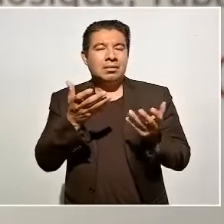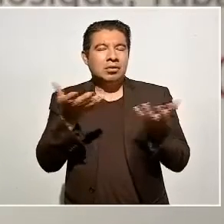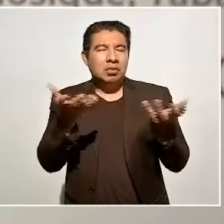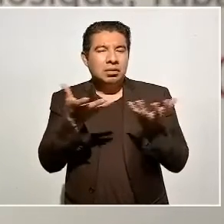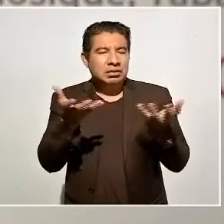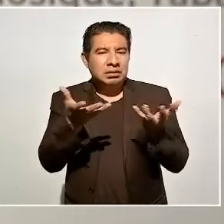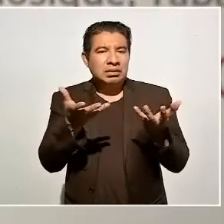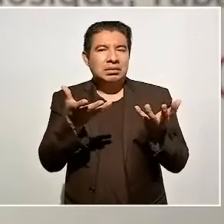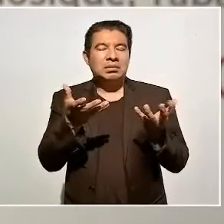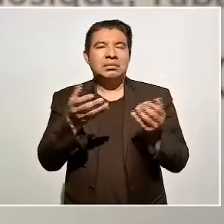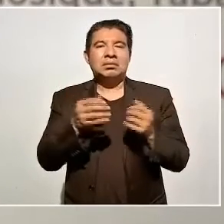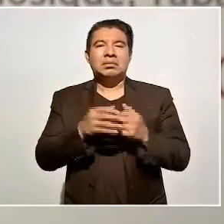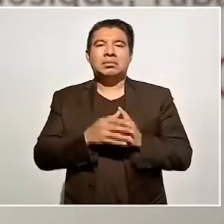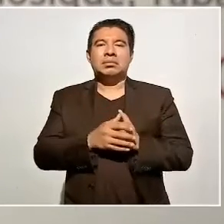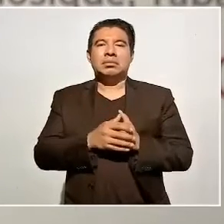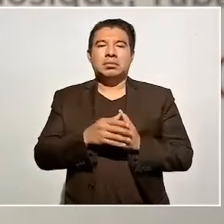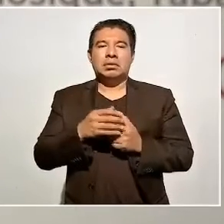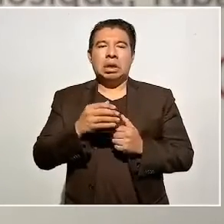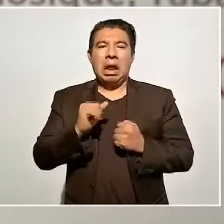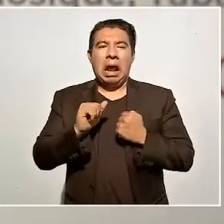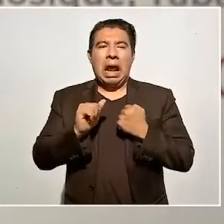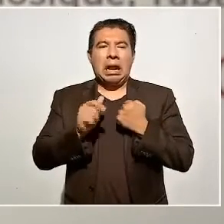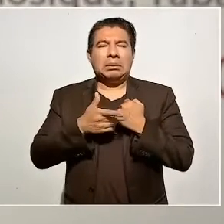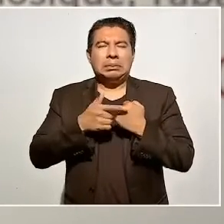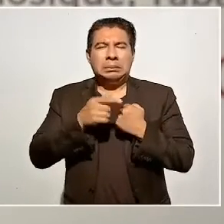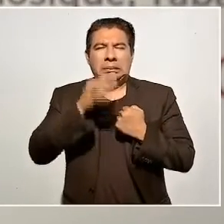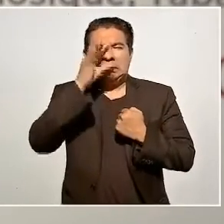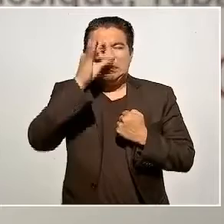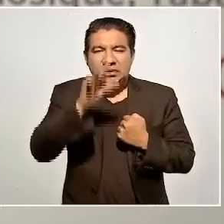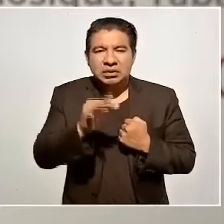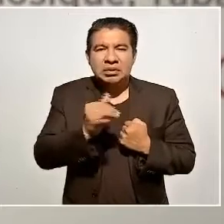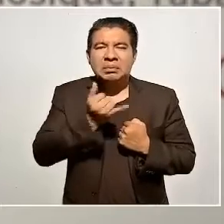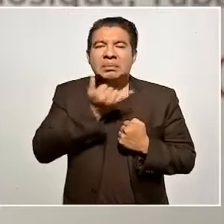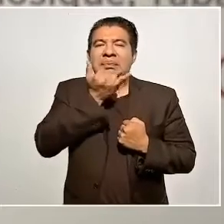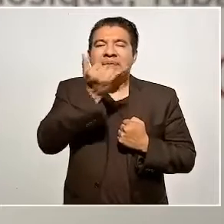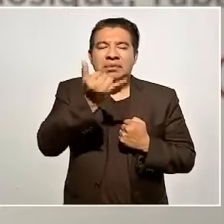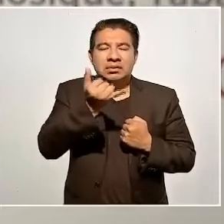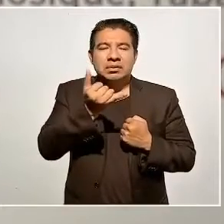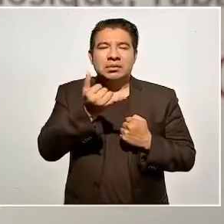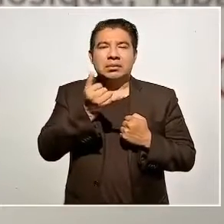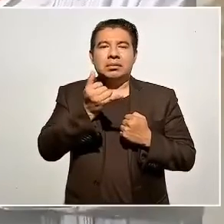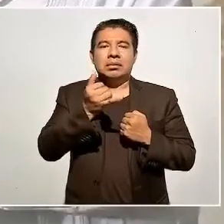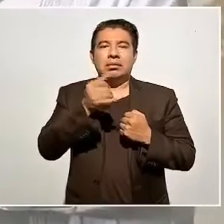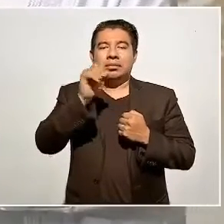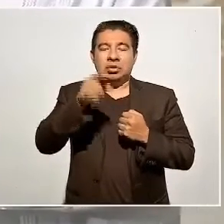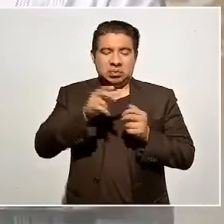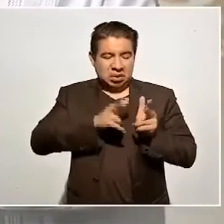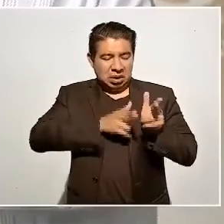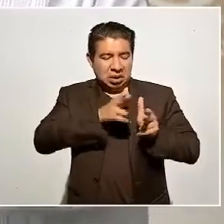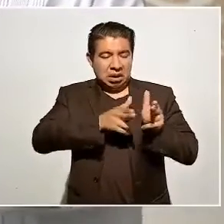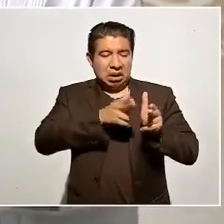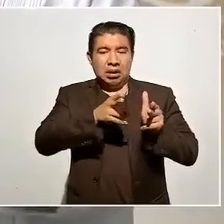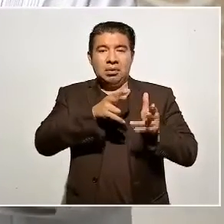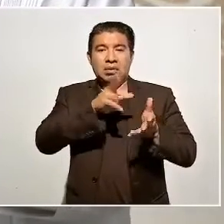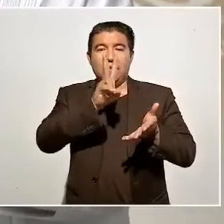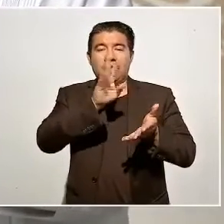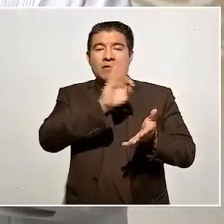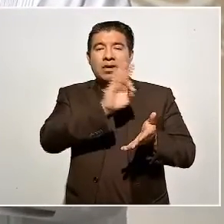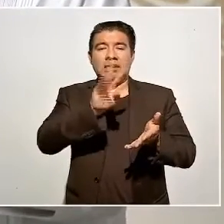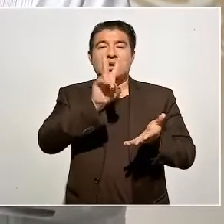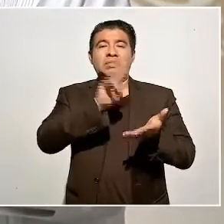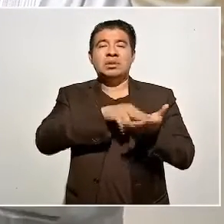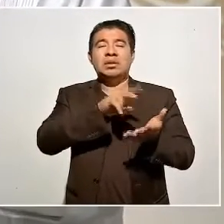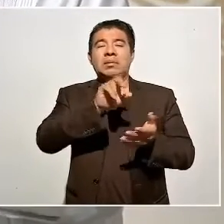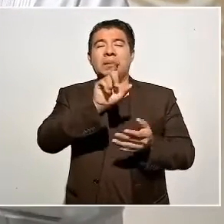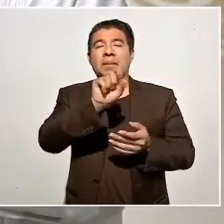de fallar y de no inaugurar el tren en el